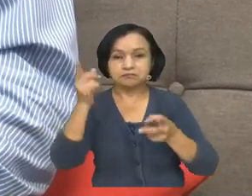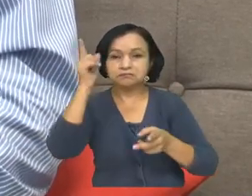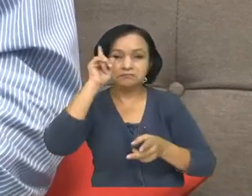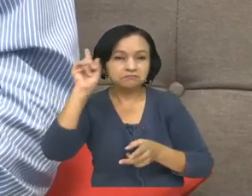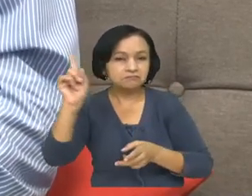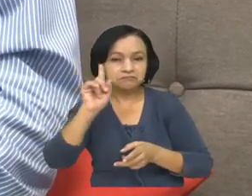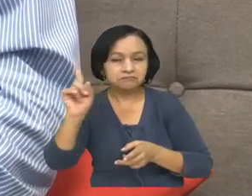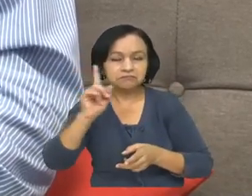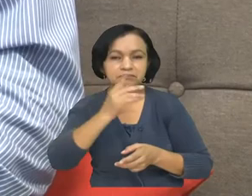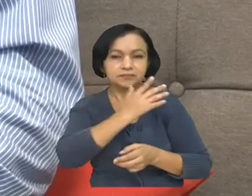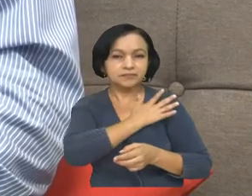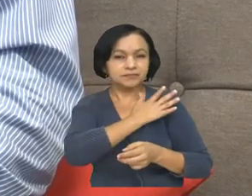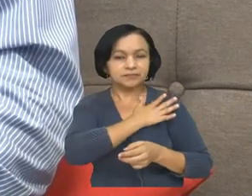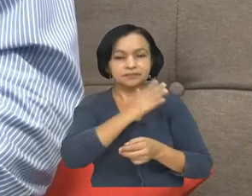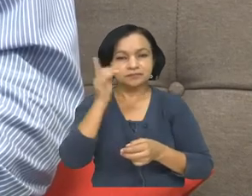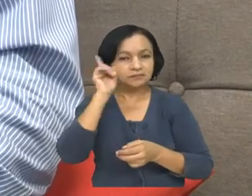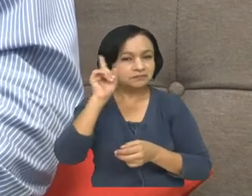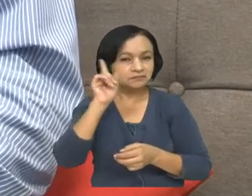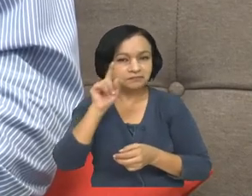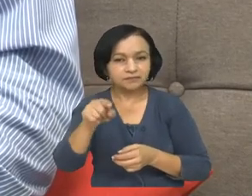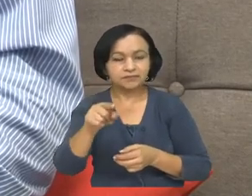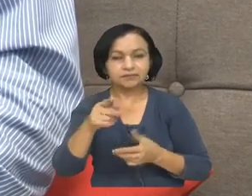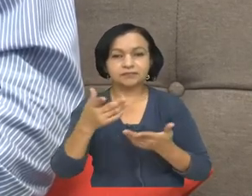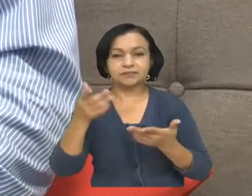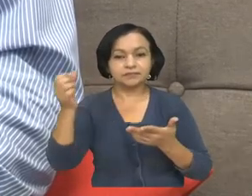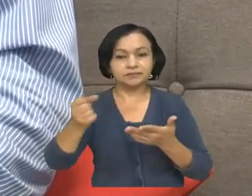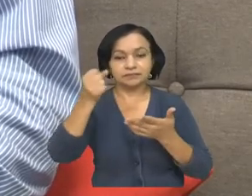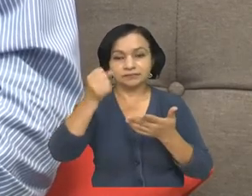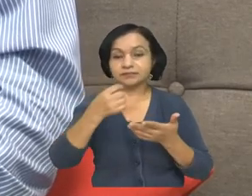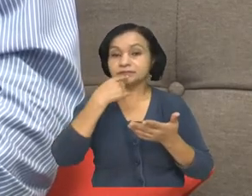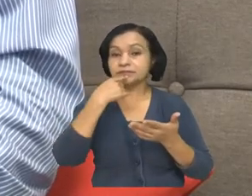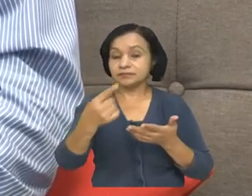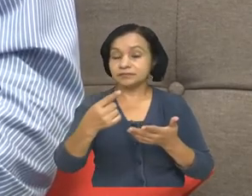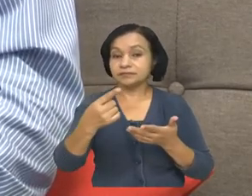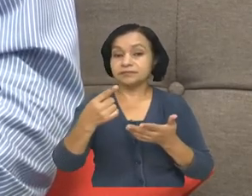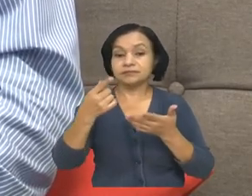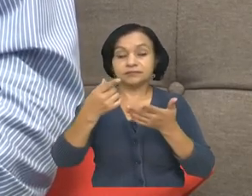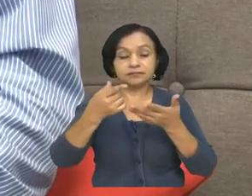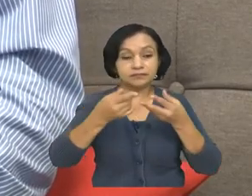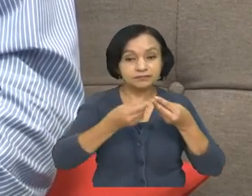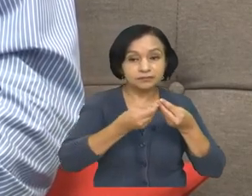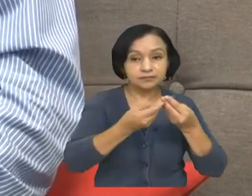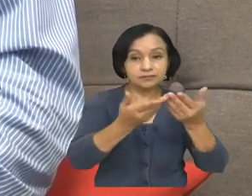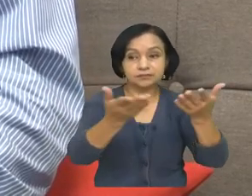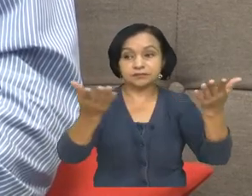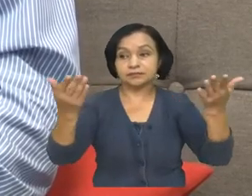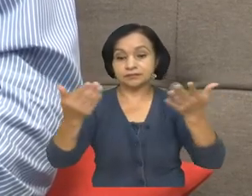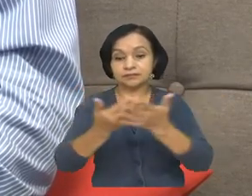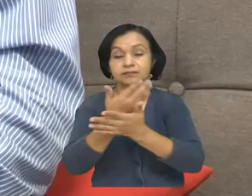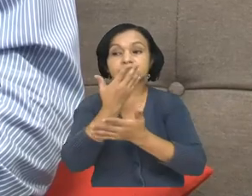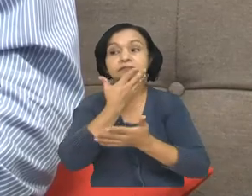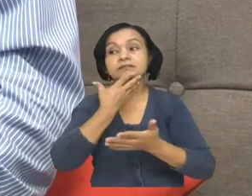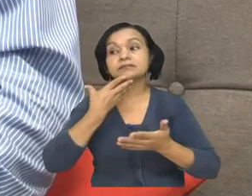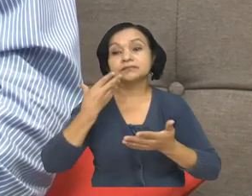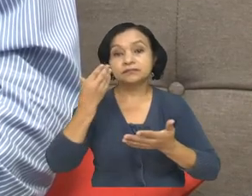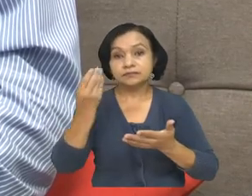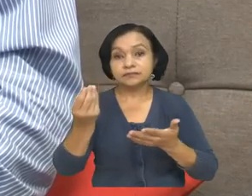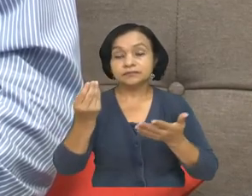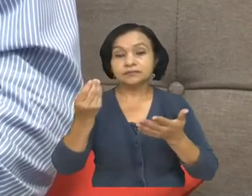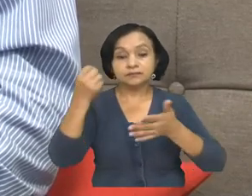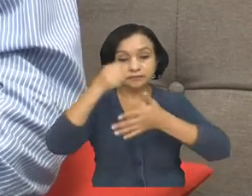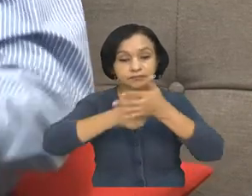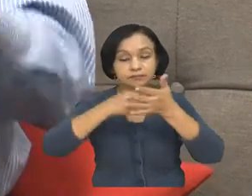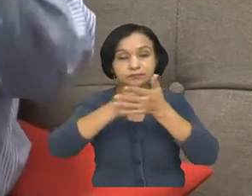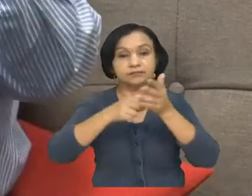que es dictadura, ¿me entendés? Entonces, eso es lo que nosotros tenemos que transmitir a las nuevas generaciones, esa lucha de